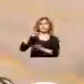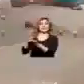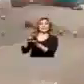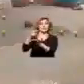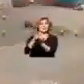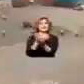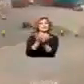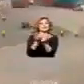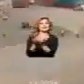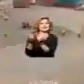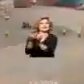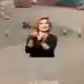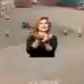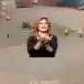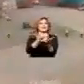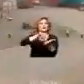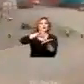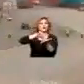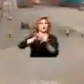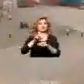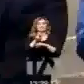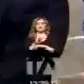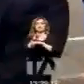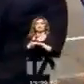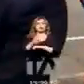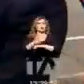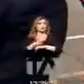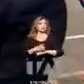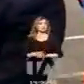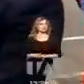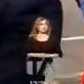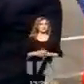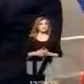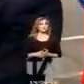terminales portuarias de la ciudad. En Guayaquil, Carlos Acoto, 24 horas.